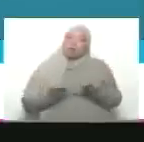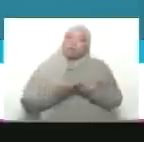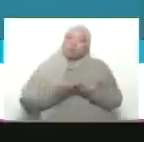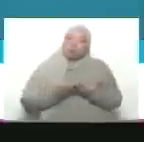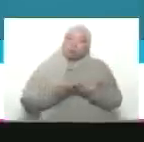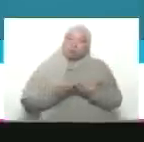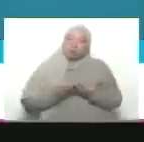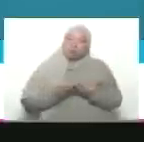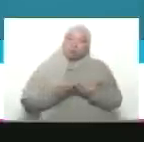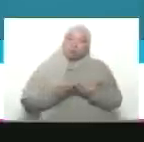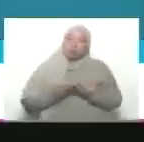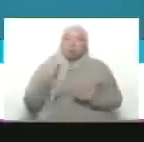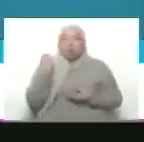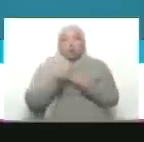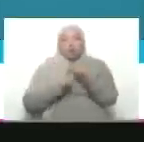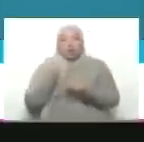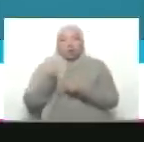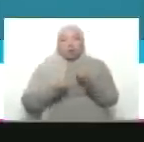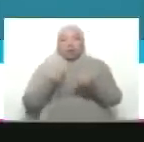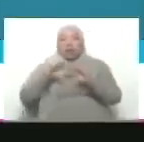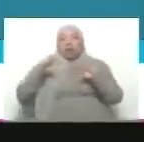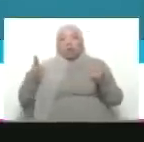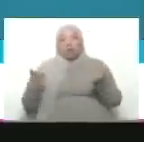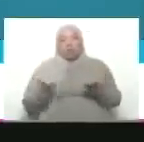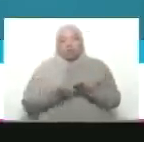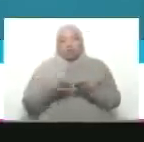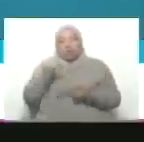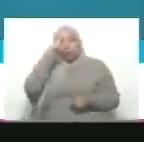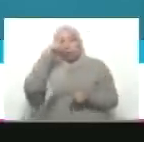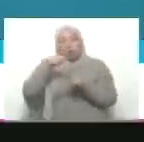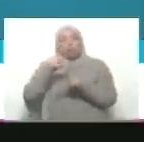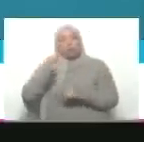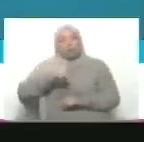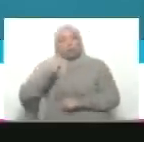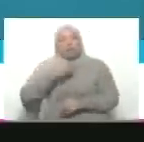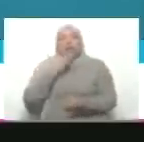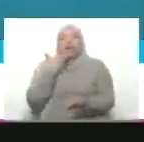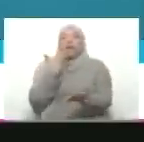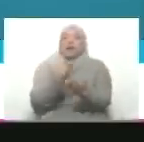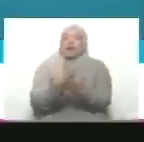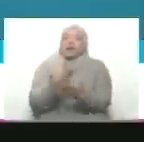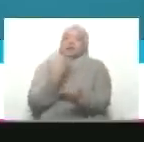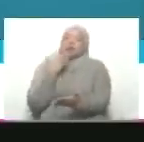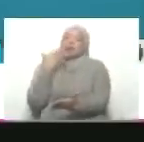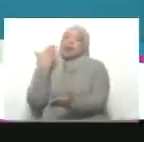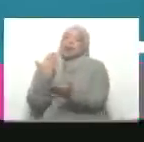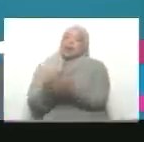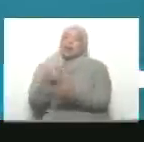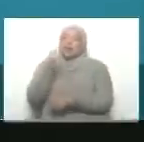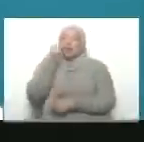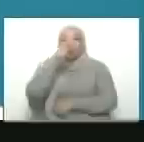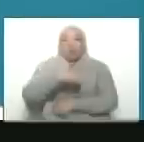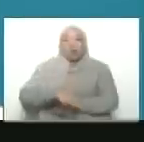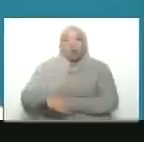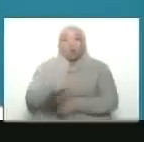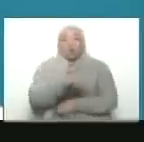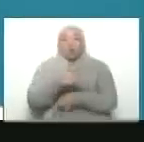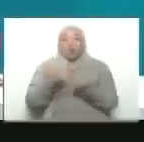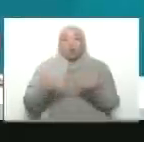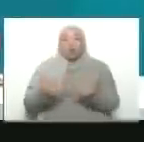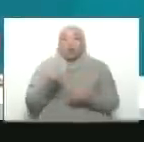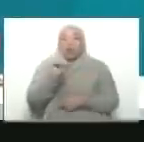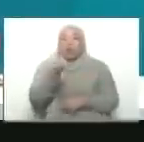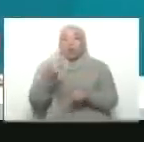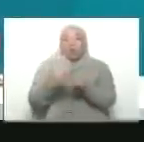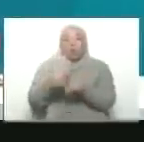construyendo en el que creemos y es el mundo que vamos a lograr María Antonieta Muchas gracias así sea Gracias presidente adelante ahora vamos con el